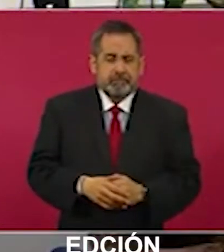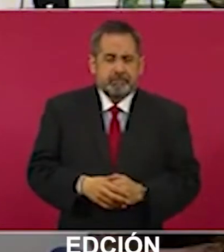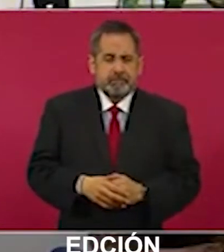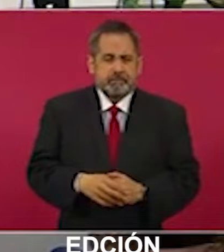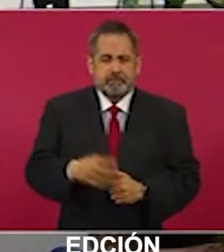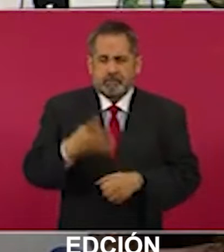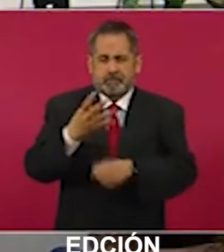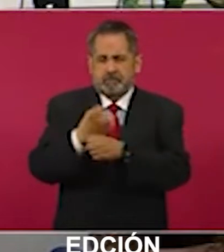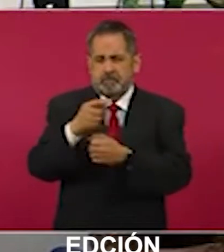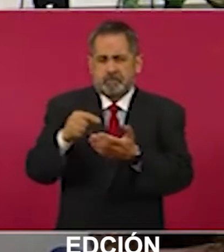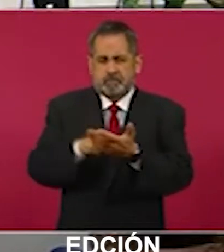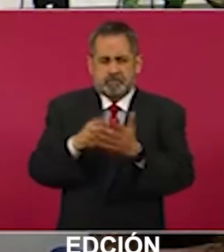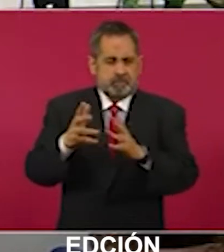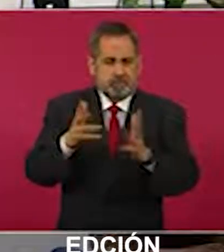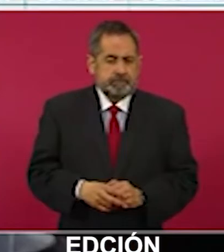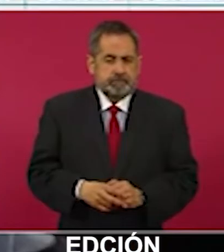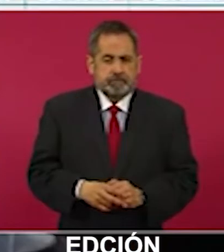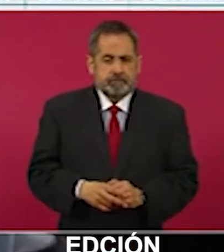como cuarto lugar, ¿no? Aquí.